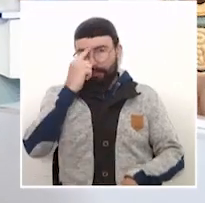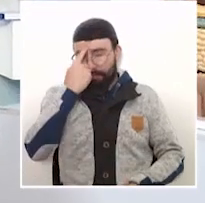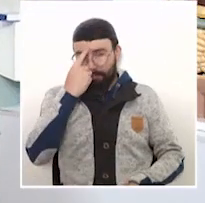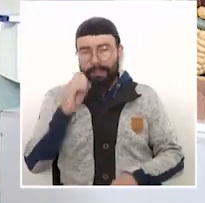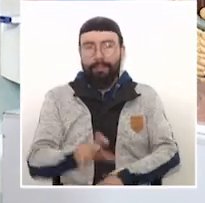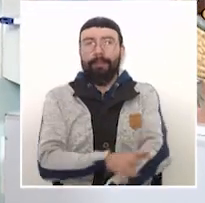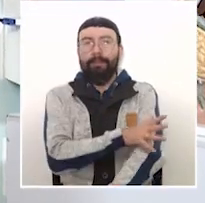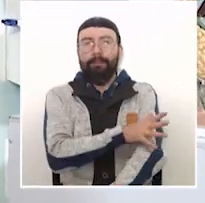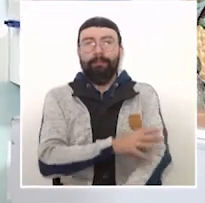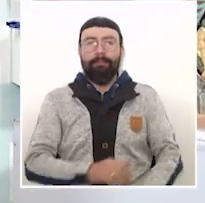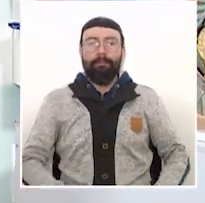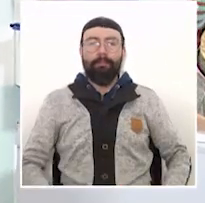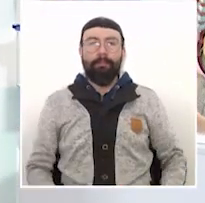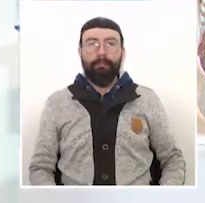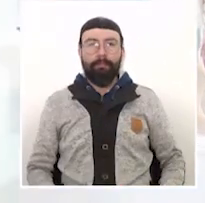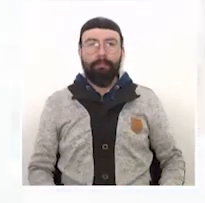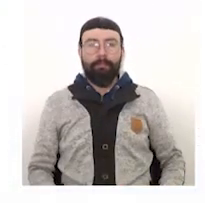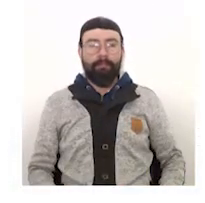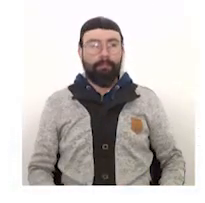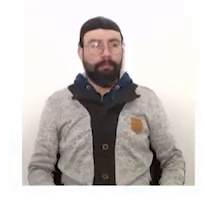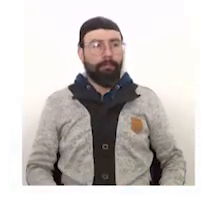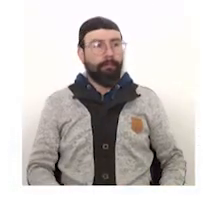emociones.